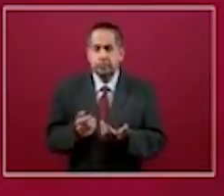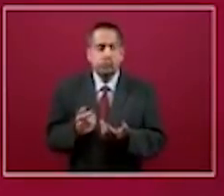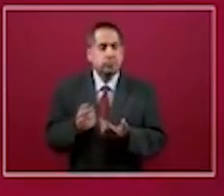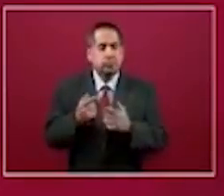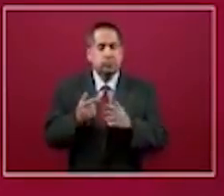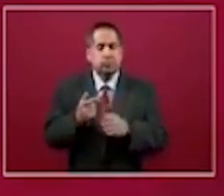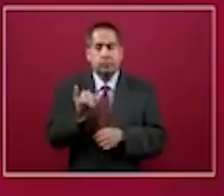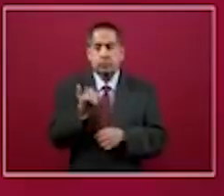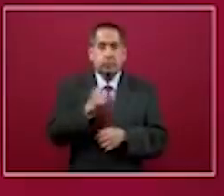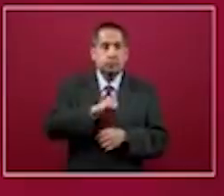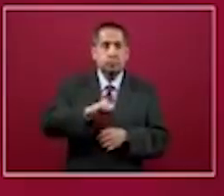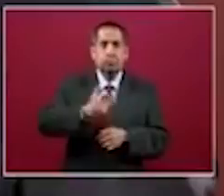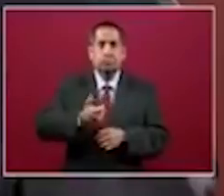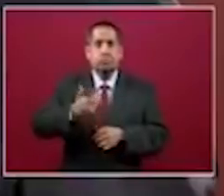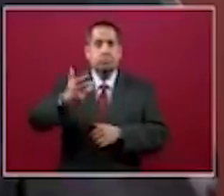incremento en la inflación,